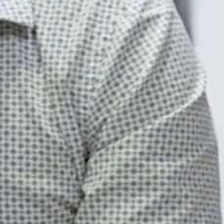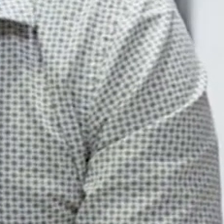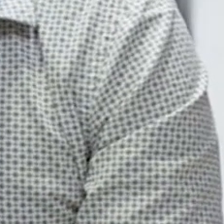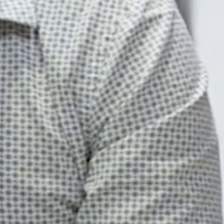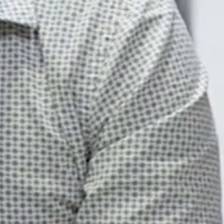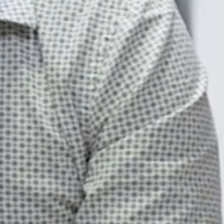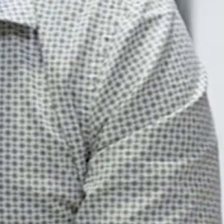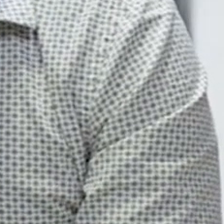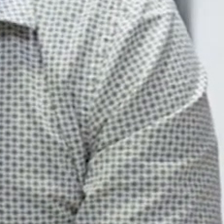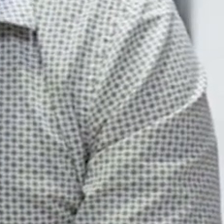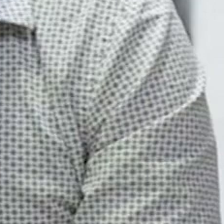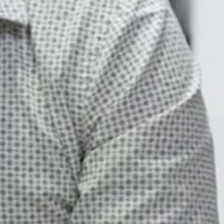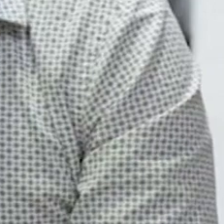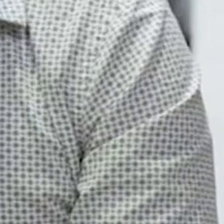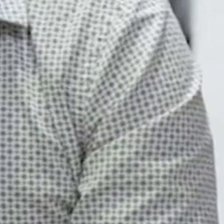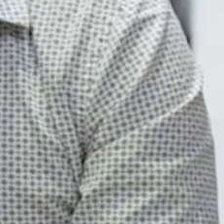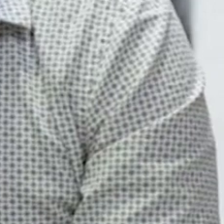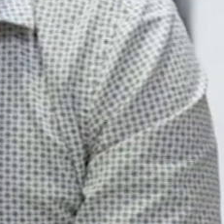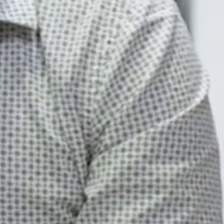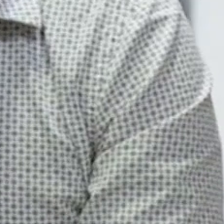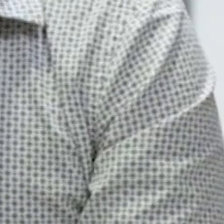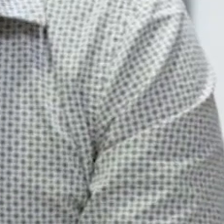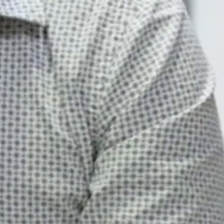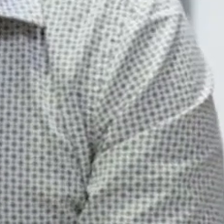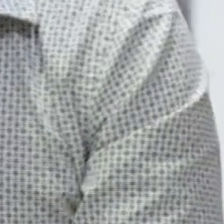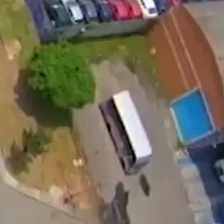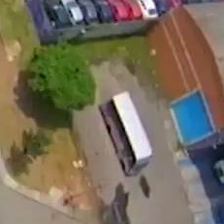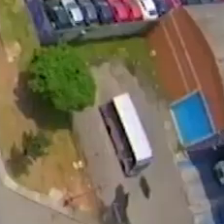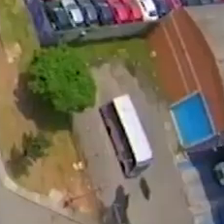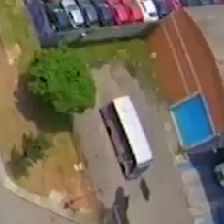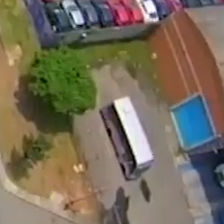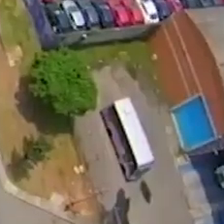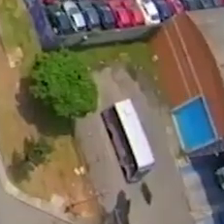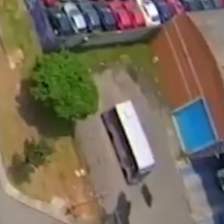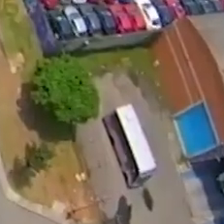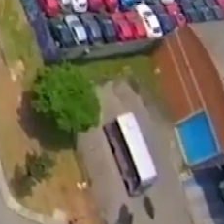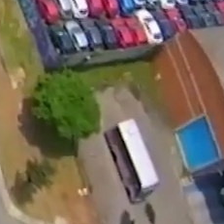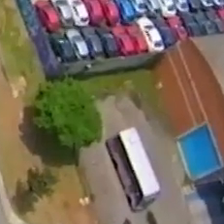donde el ciclismo hace parte de las noticias diarias.